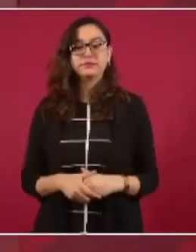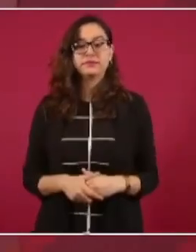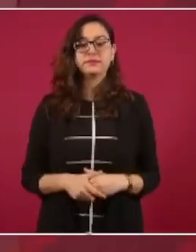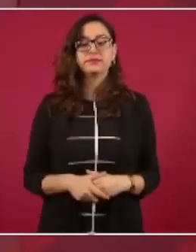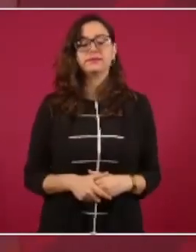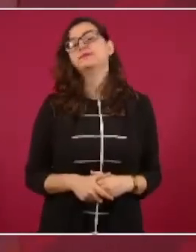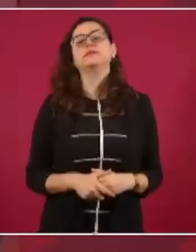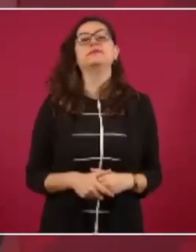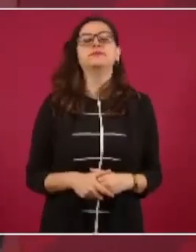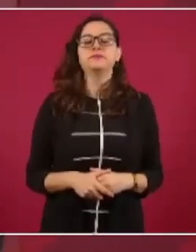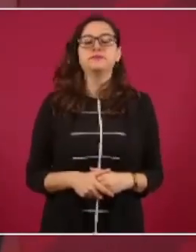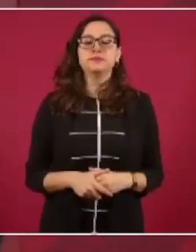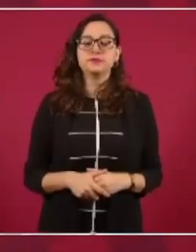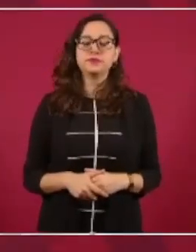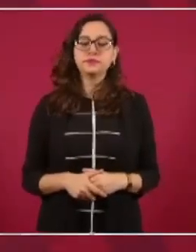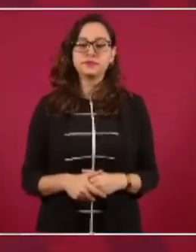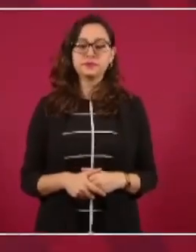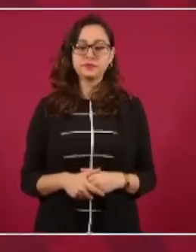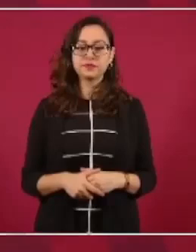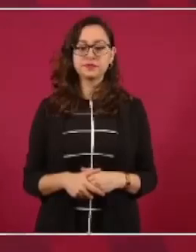Ya no es el tiempo de antes,